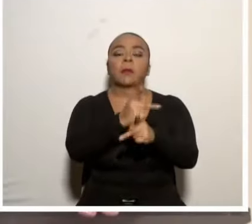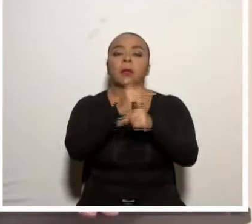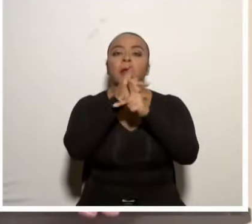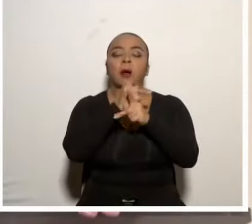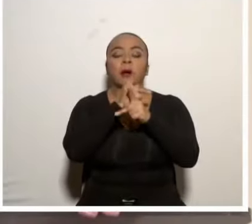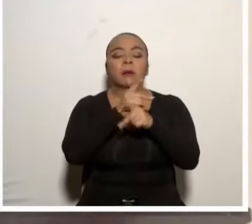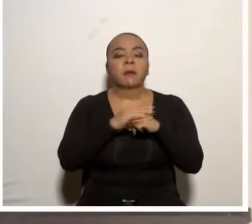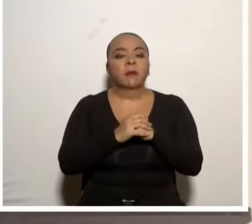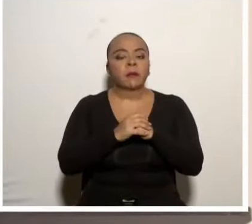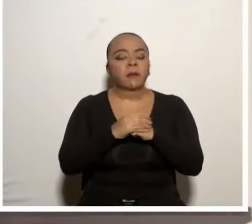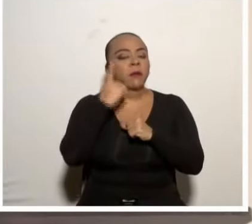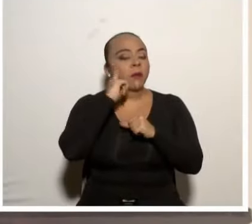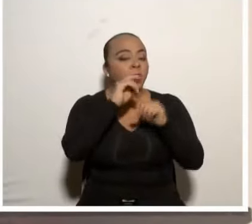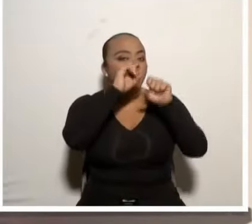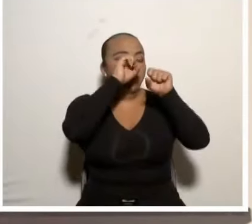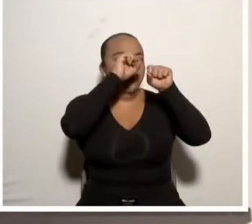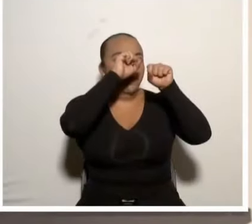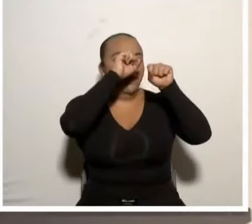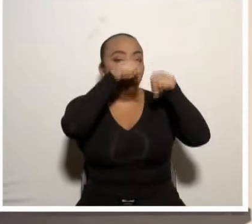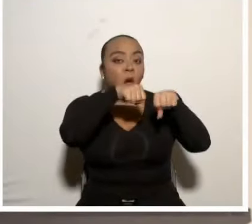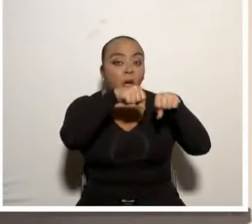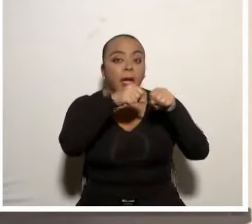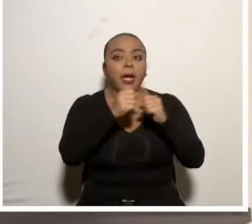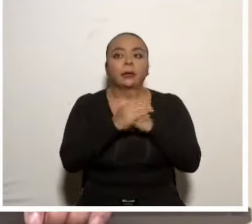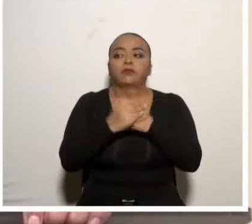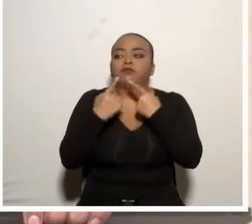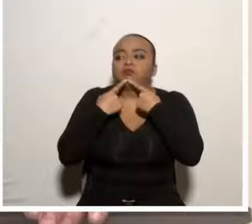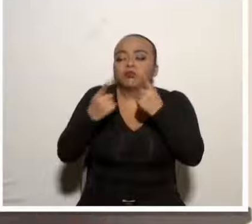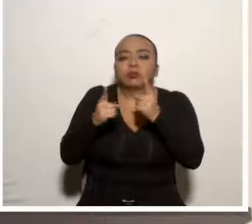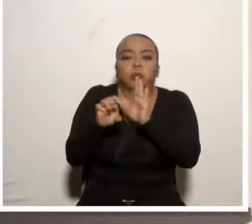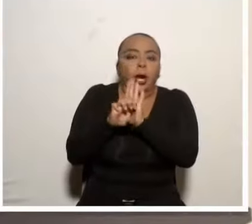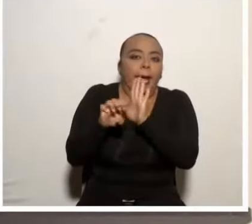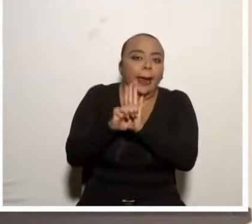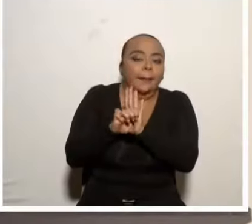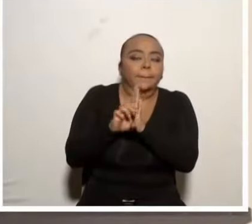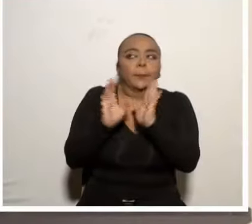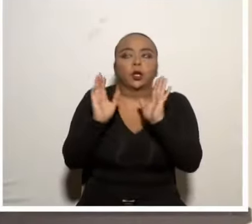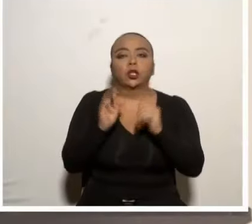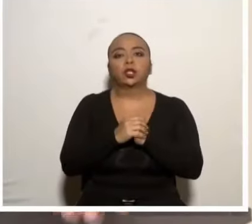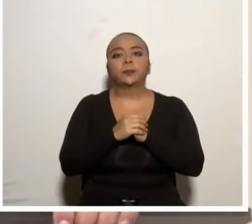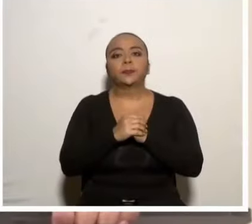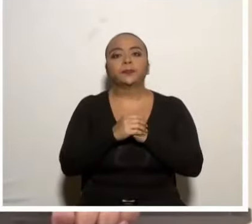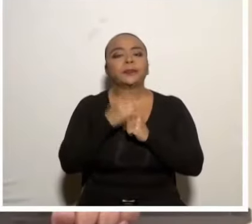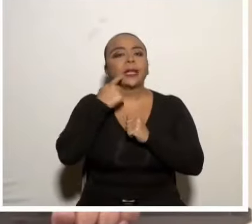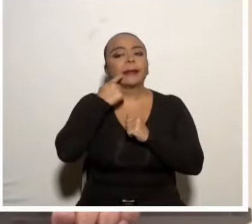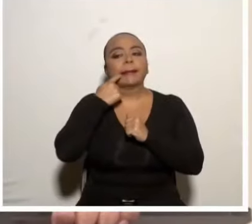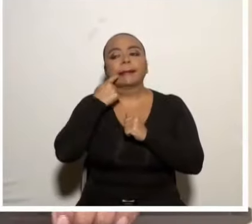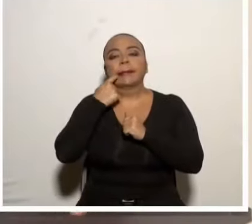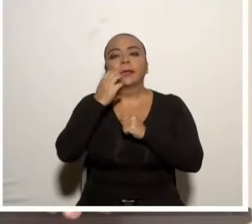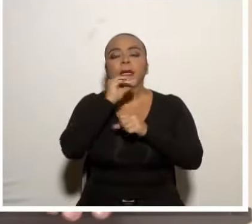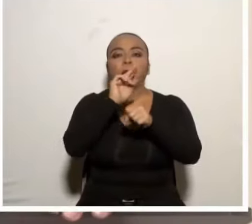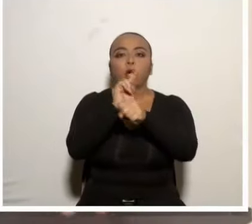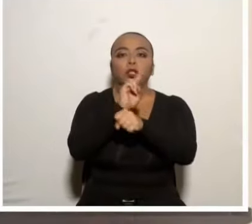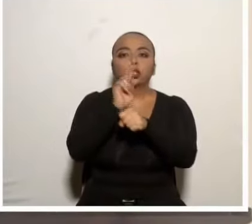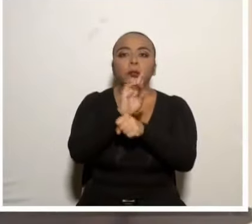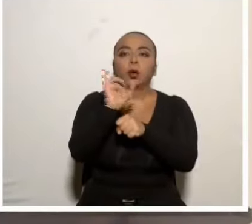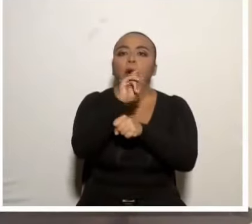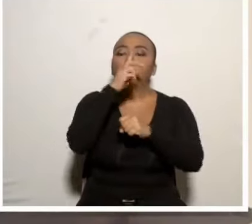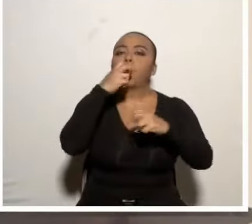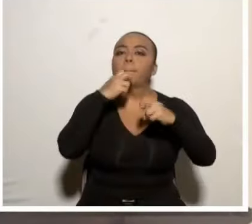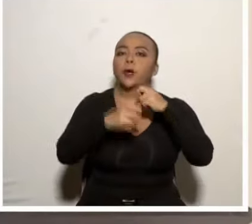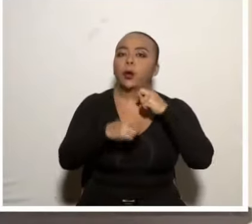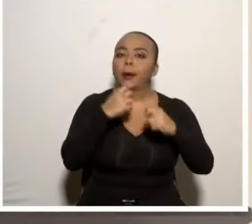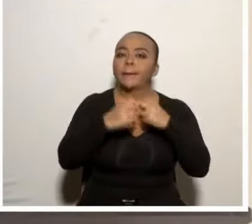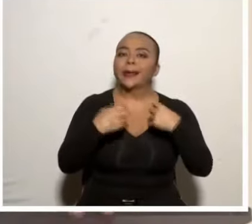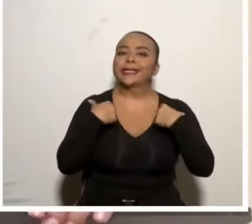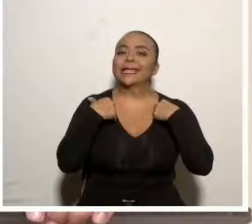común para que podamos proclamar, por ejemplo, la adicción y el consumo como un problema